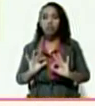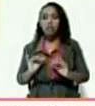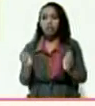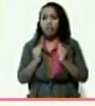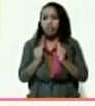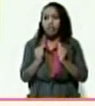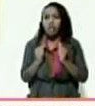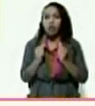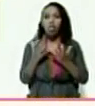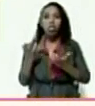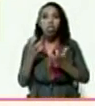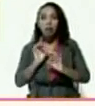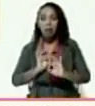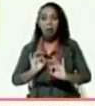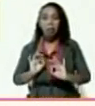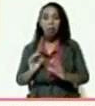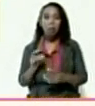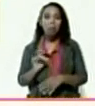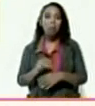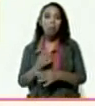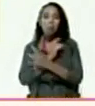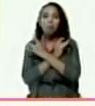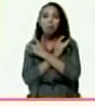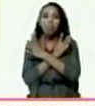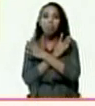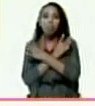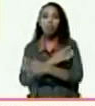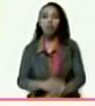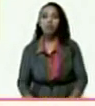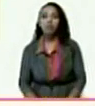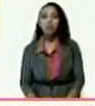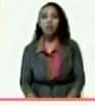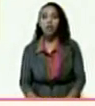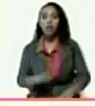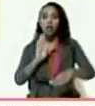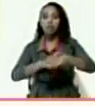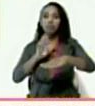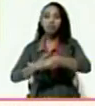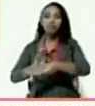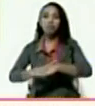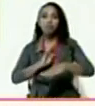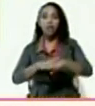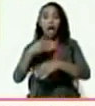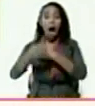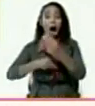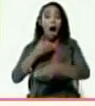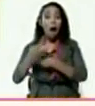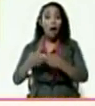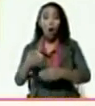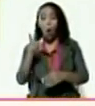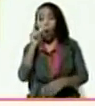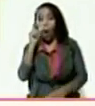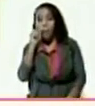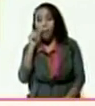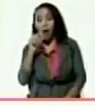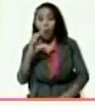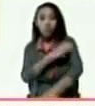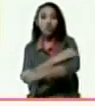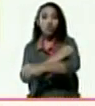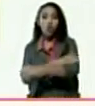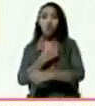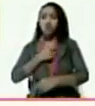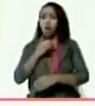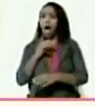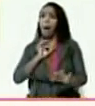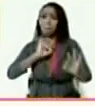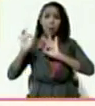ni calor las convocatorias que haga. Que hagan los señores de la oposición. Ah, que nos preparamos, que